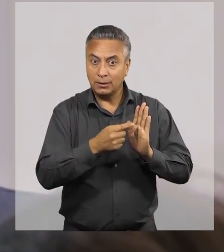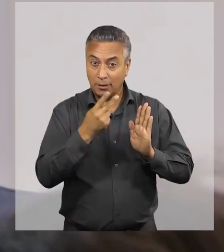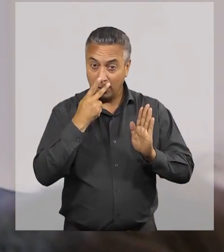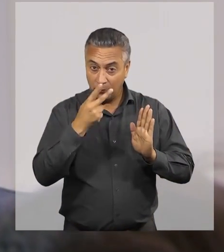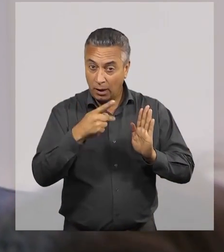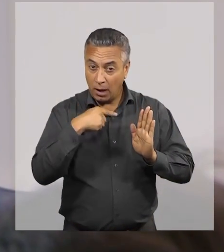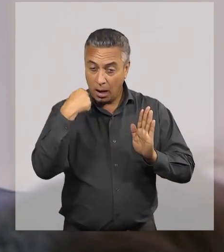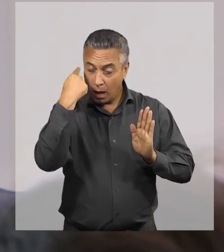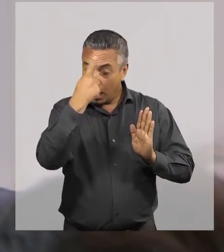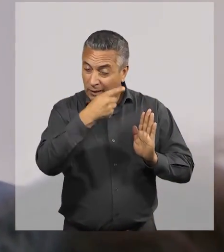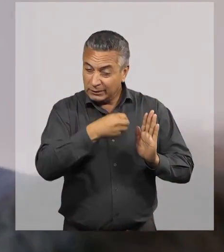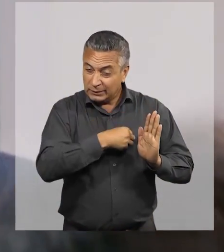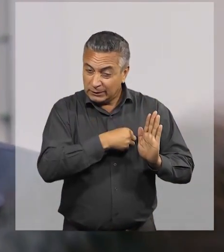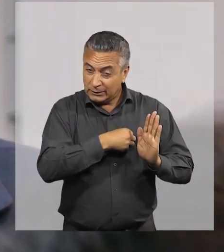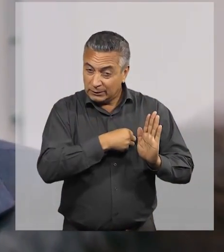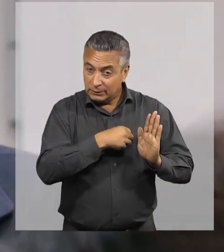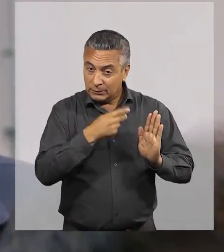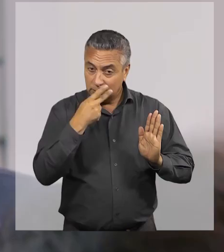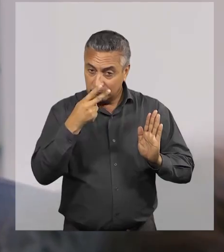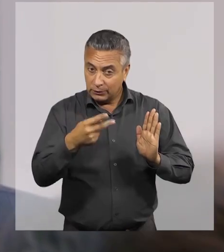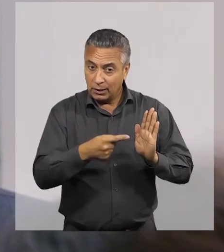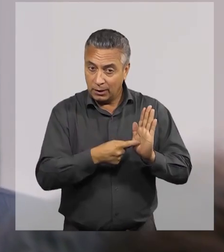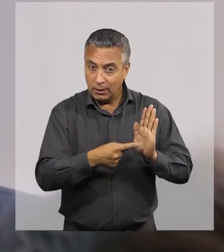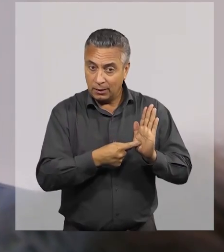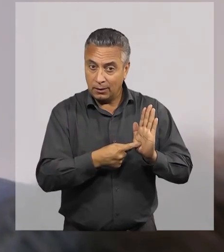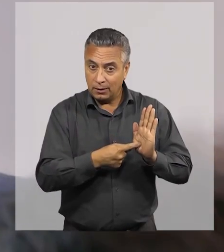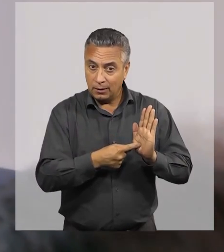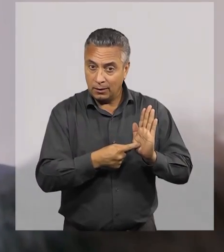¿Ves lo triste que está?